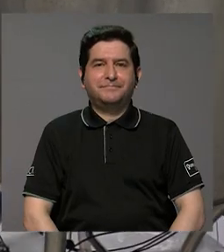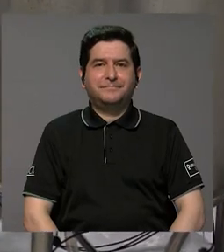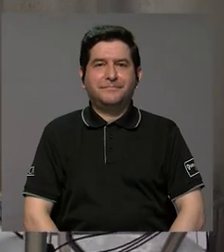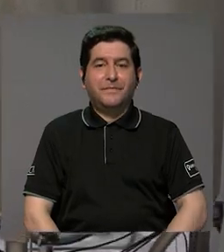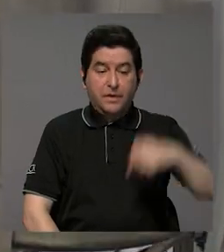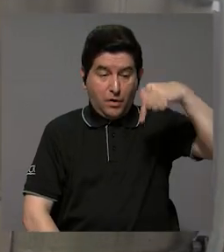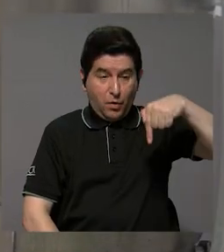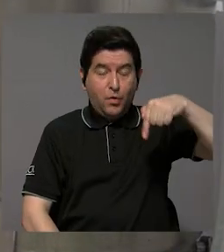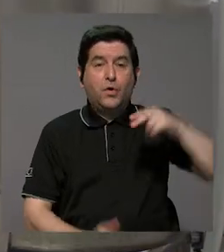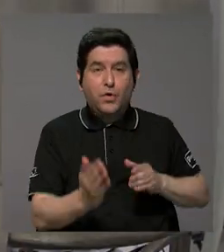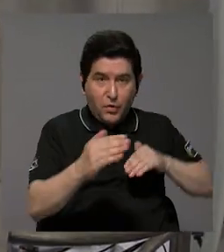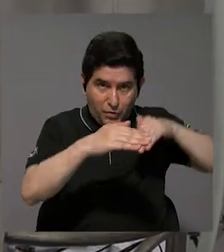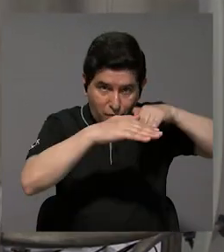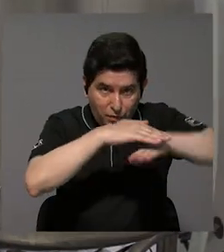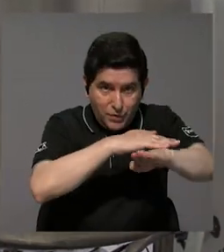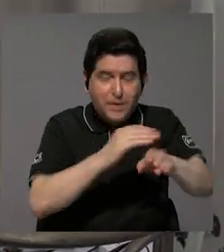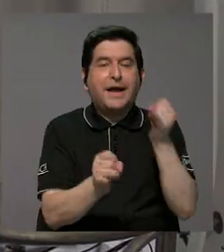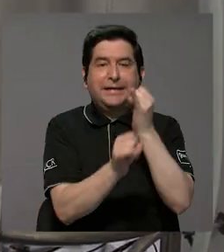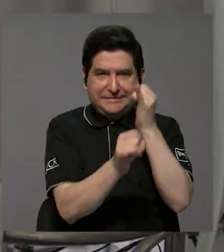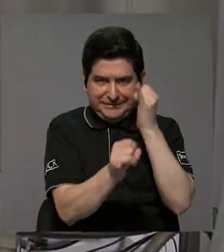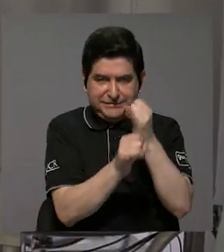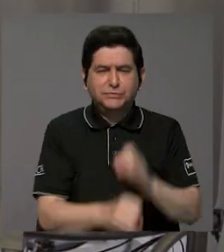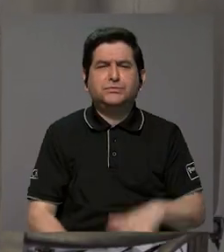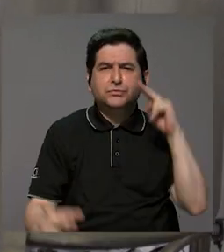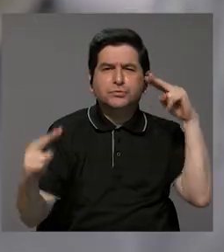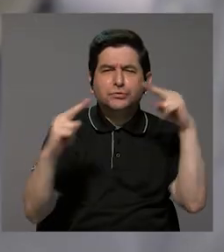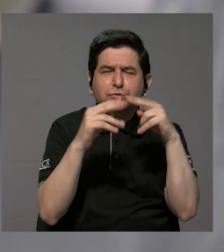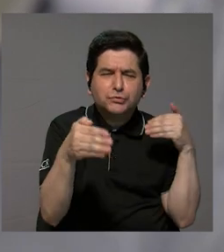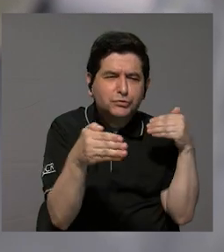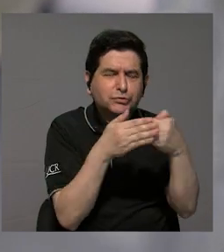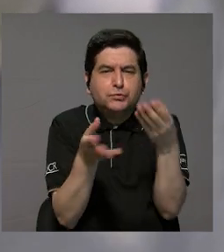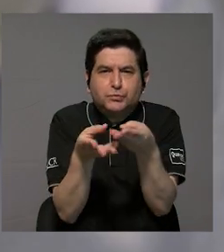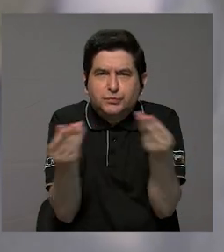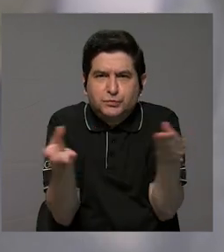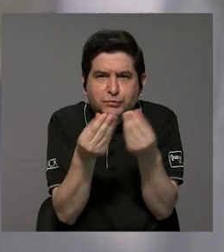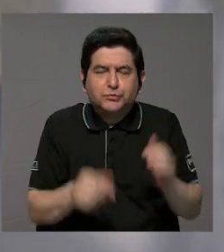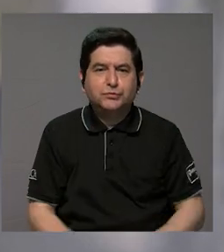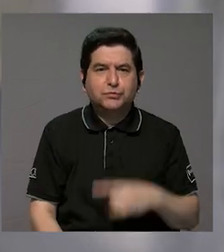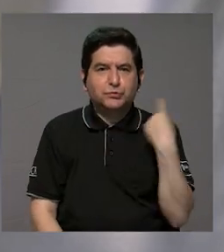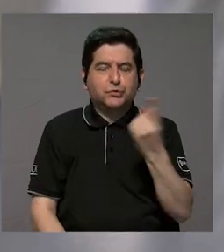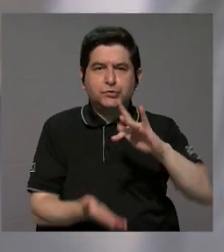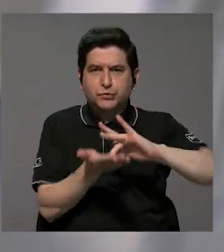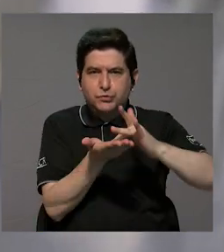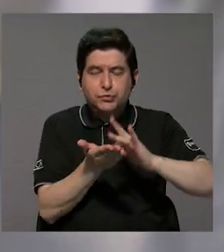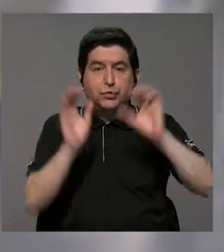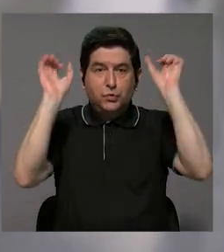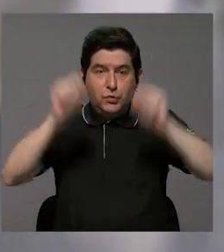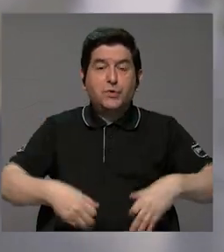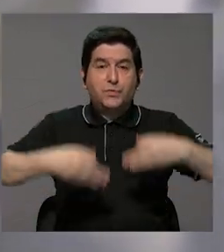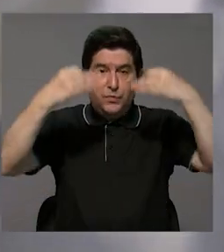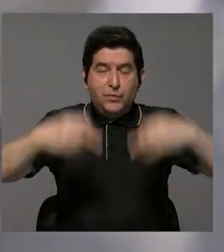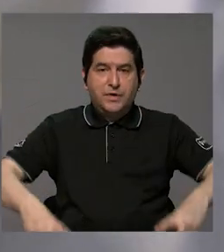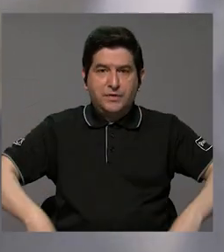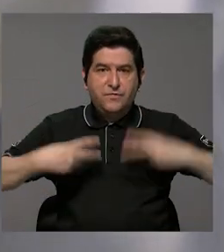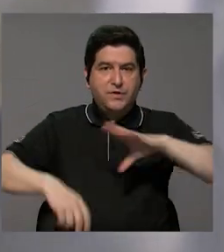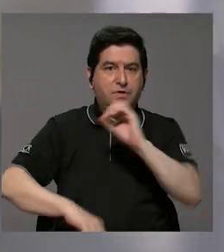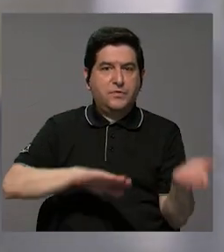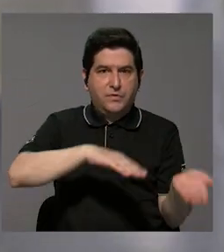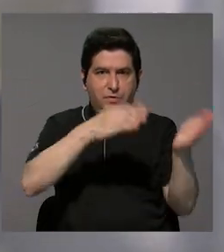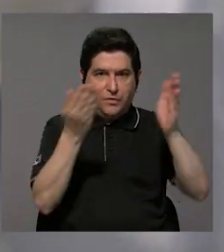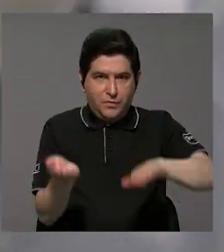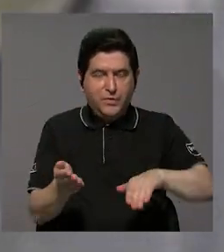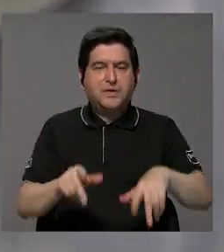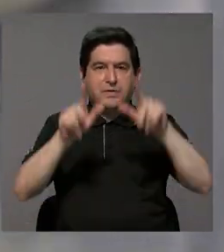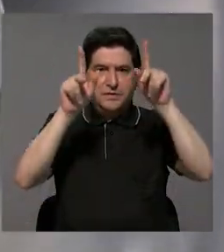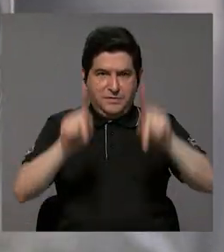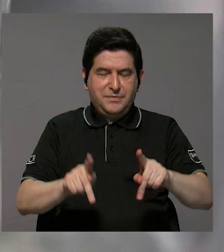Por eso, hoy vamos a entrar a este instituto y a conocer de cerca la producción del único fármaco capaz de decidir entre la vida y